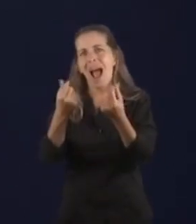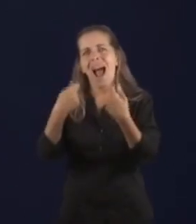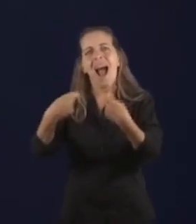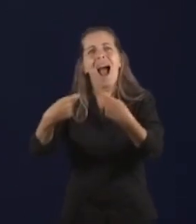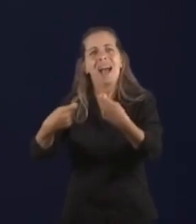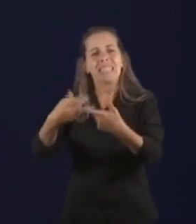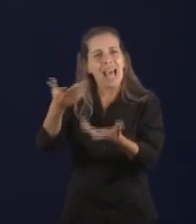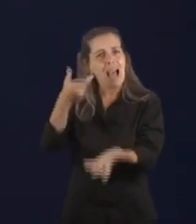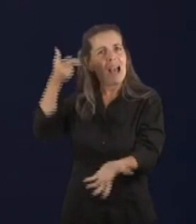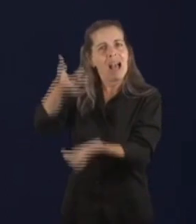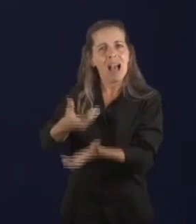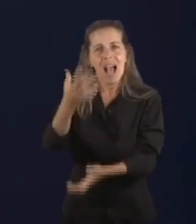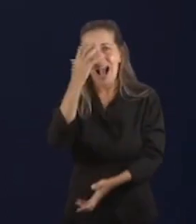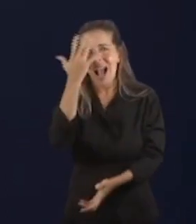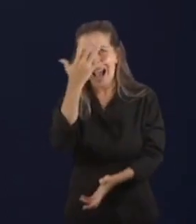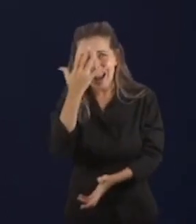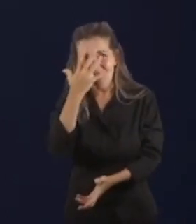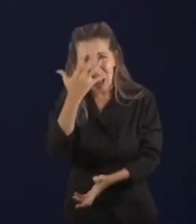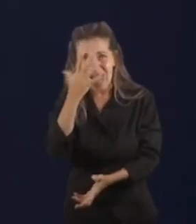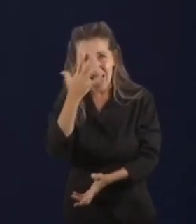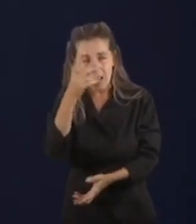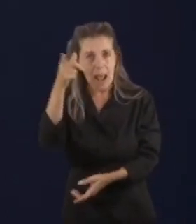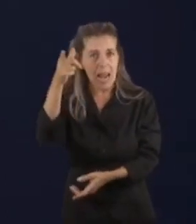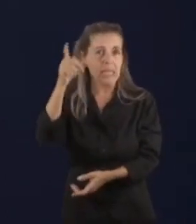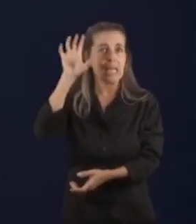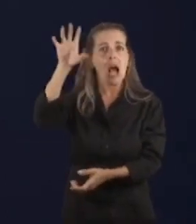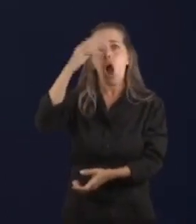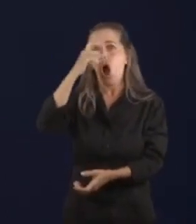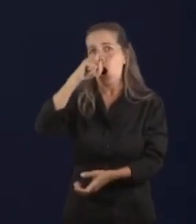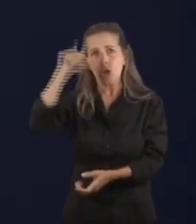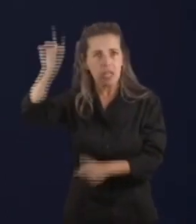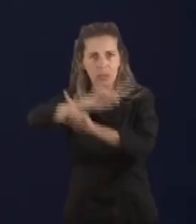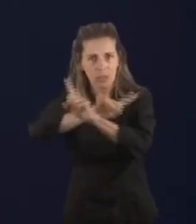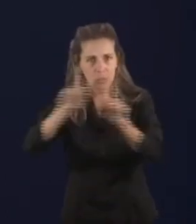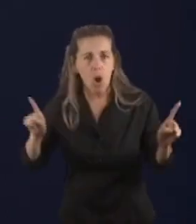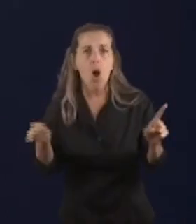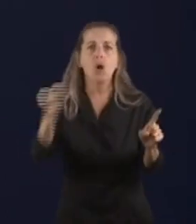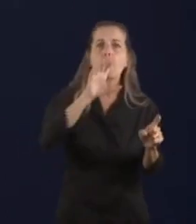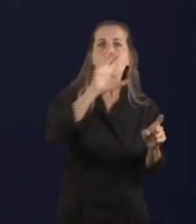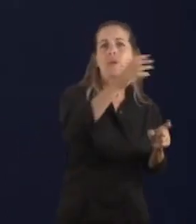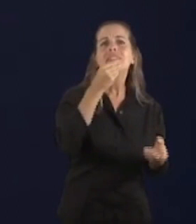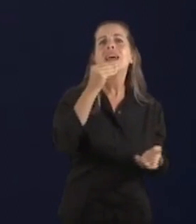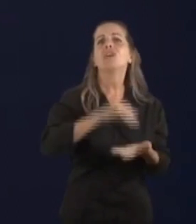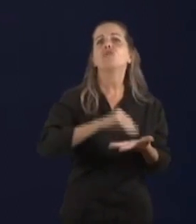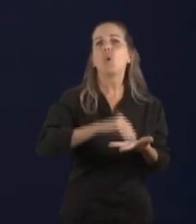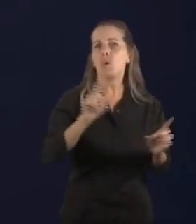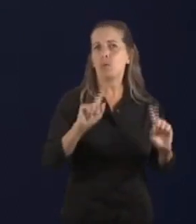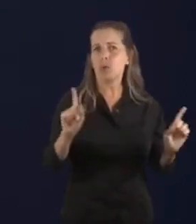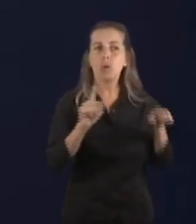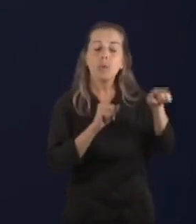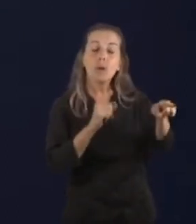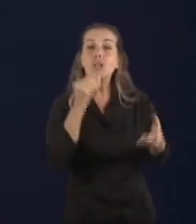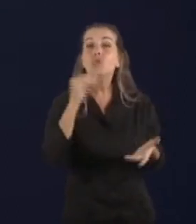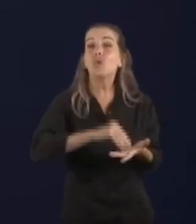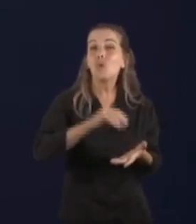adelantos no solo a la provincia de corrientes sino a entiendo que la provincia de chubut por cuestiones de desastres naturales